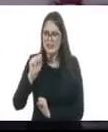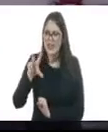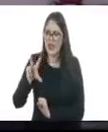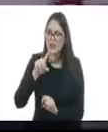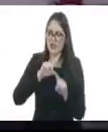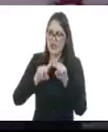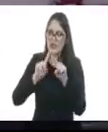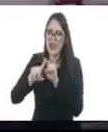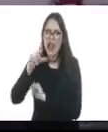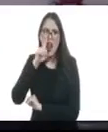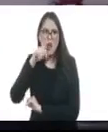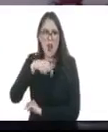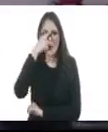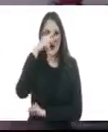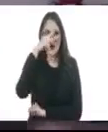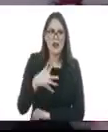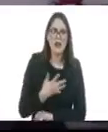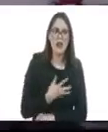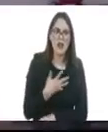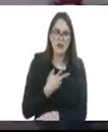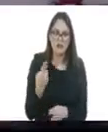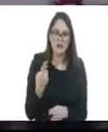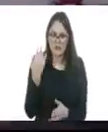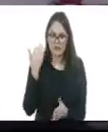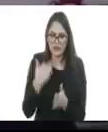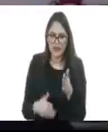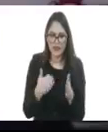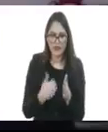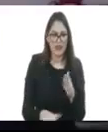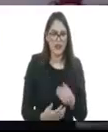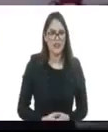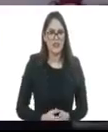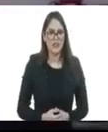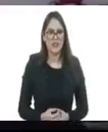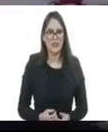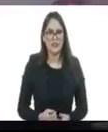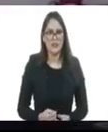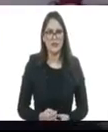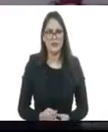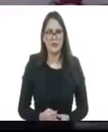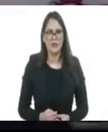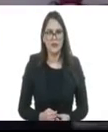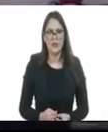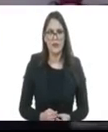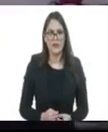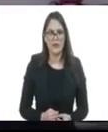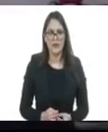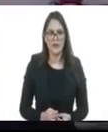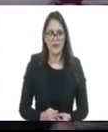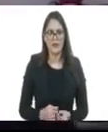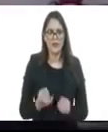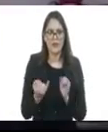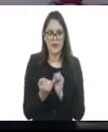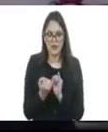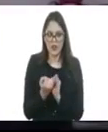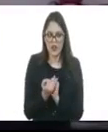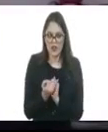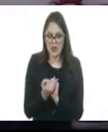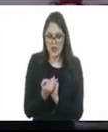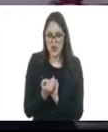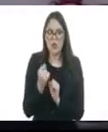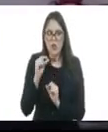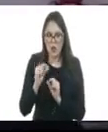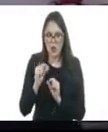en México, ¿no? Y el problema es que también son tantas las variantes que tienen que de pronto se pierden. Se ha avanzado mucho,